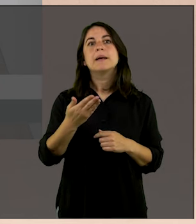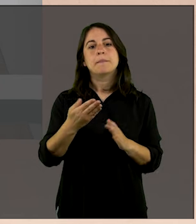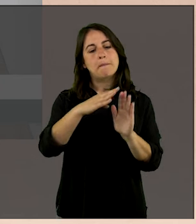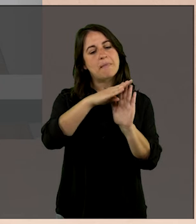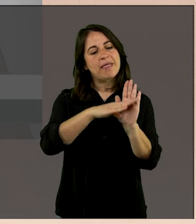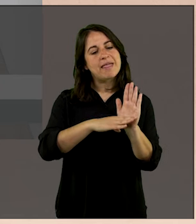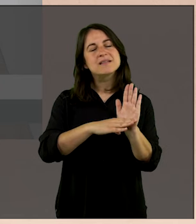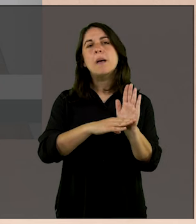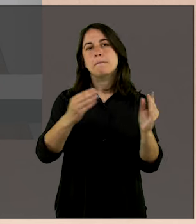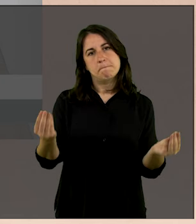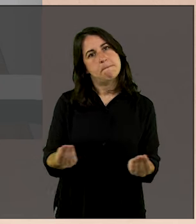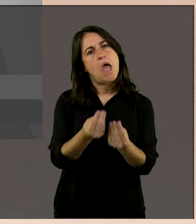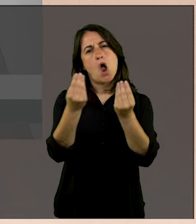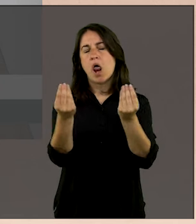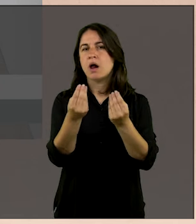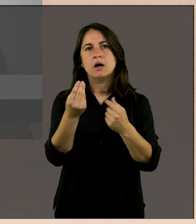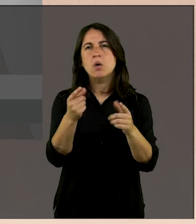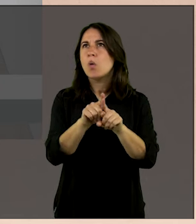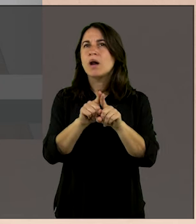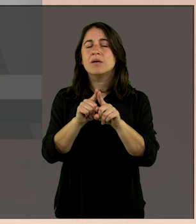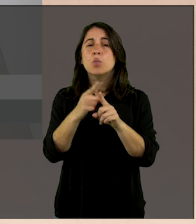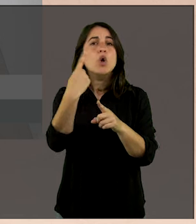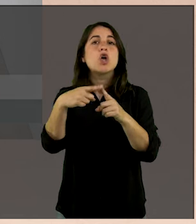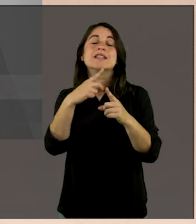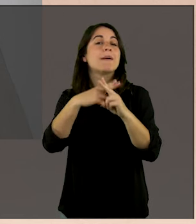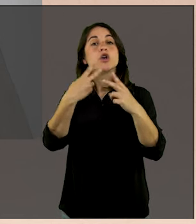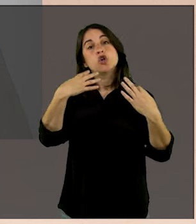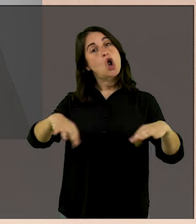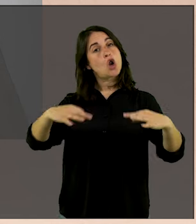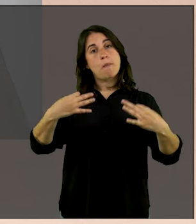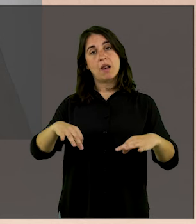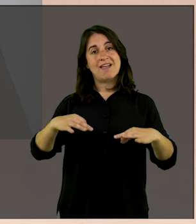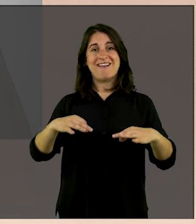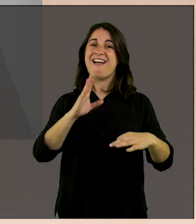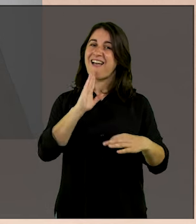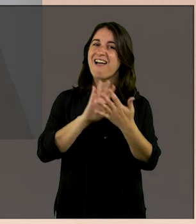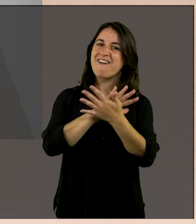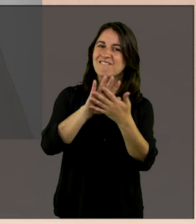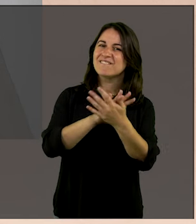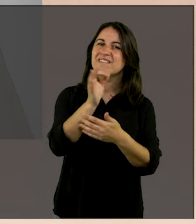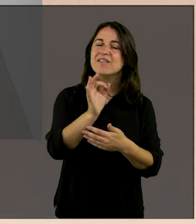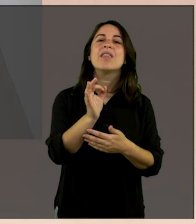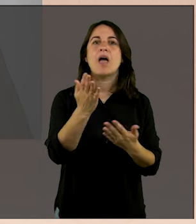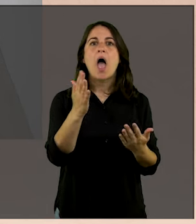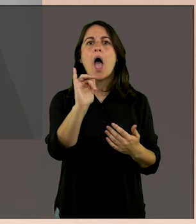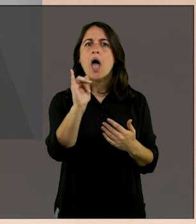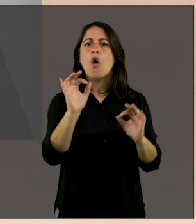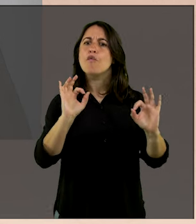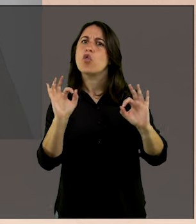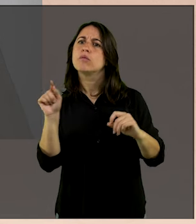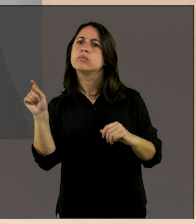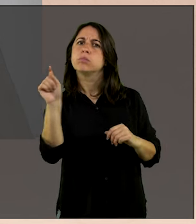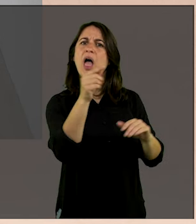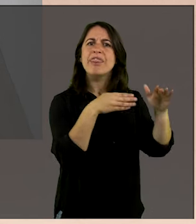la amplitud de las medidas, o sea, que realmente esto empiece a ser una cosa que esté normalizada. Antes hablábamos de que efectivamente